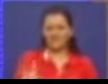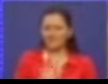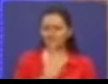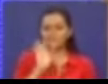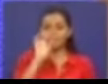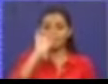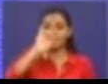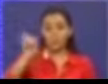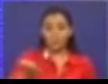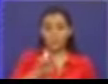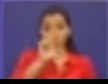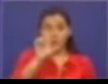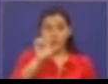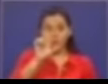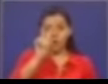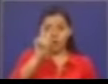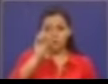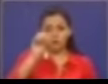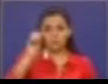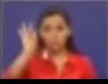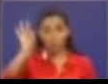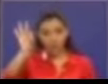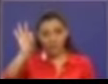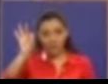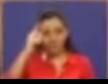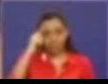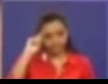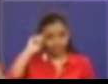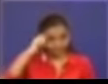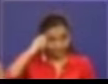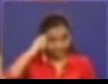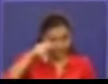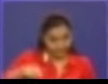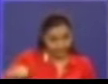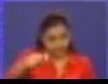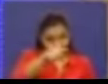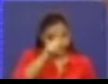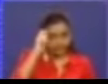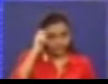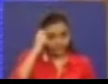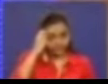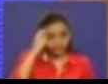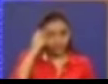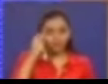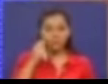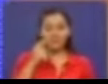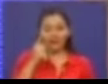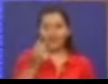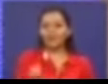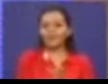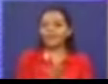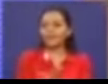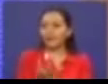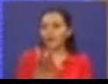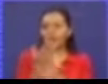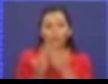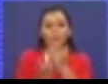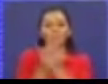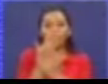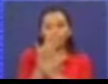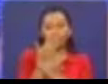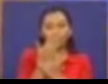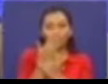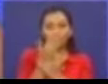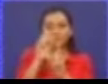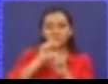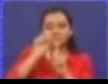julio del 2009, refresquemos un poquito la memoria, para no dejarnos engañar de esta gente, se crea el nuevo sistema de inteligencia,